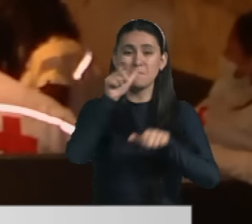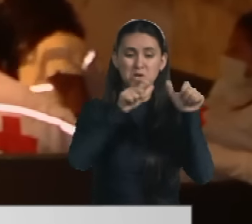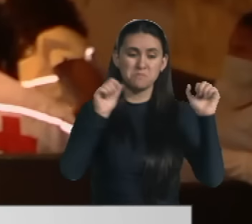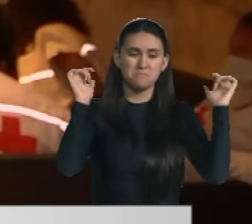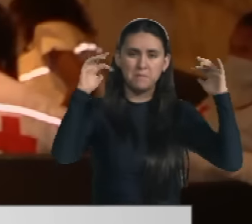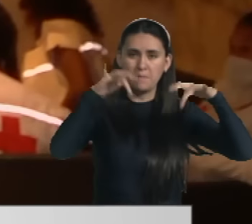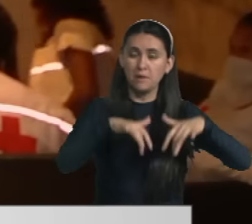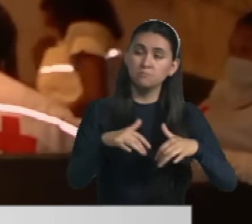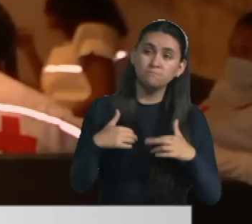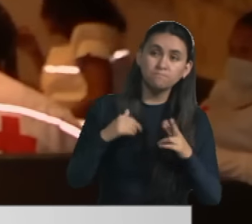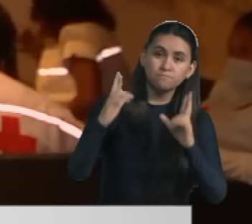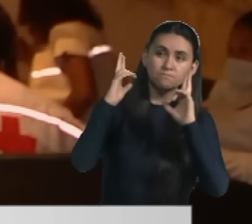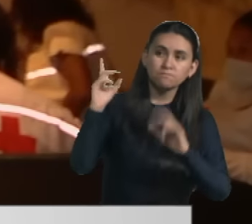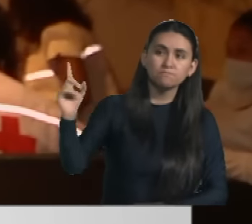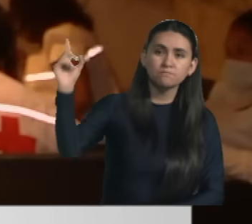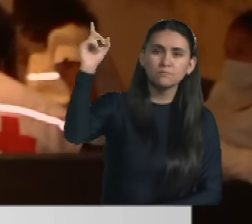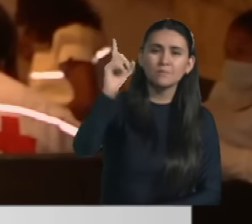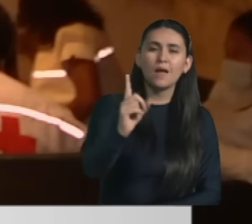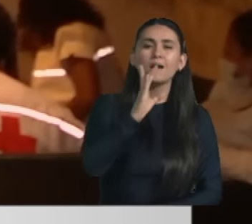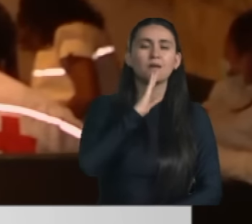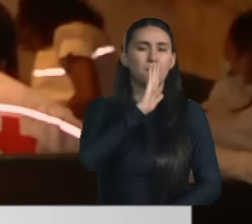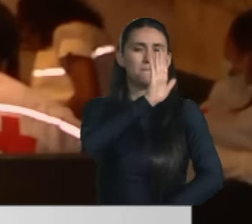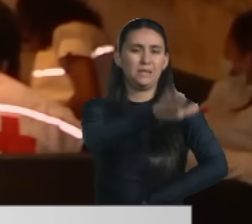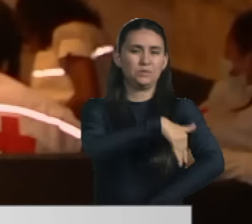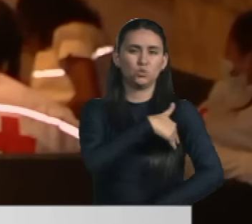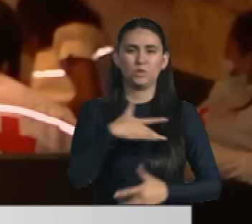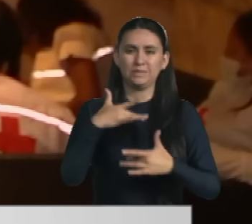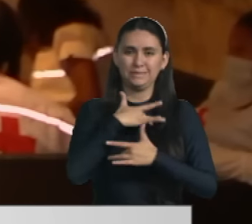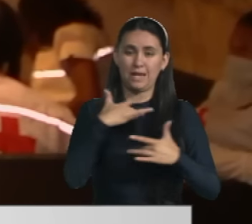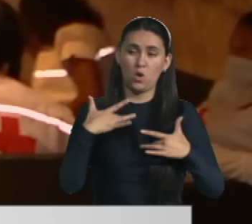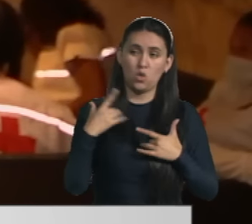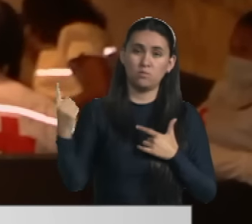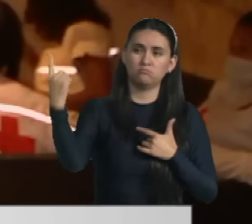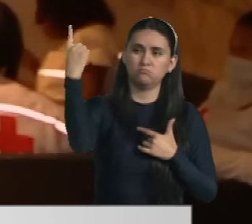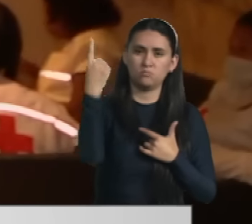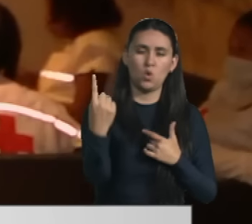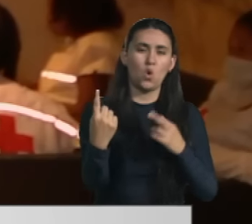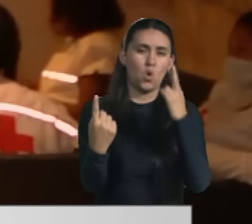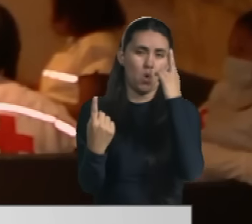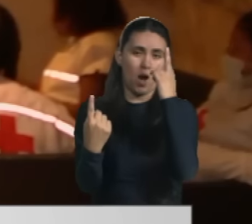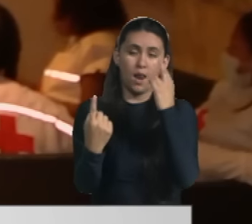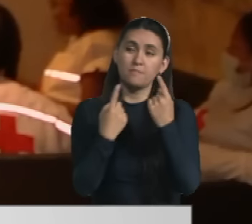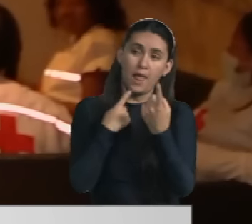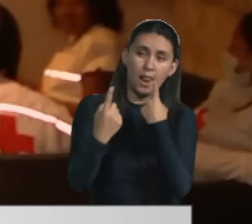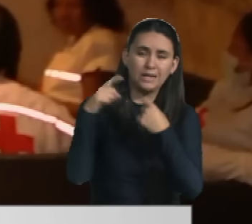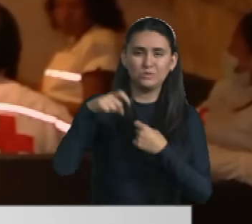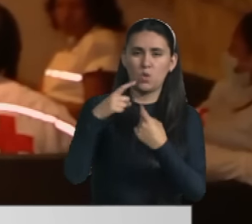la presencia del ministro de Salud, el ministro Guillermo